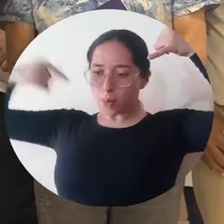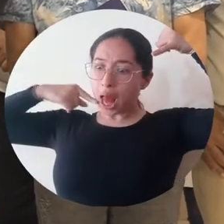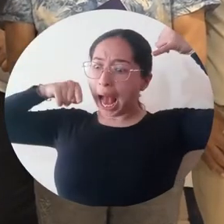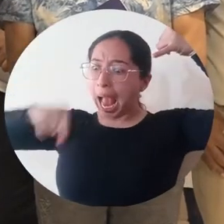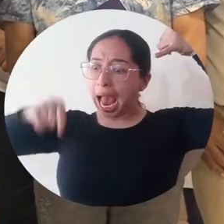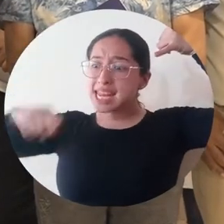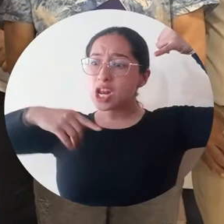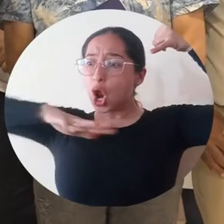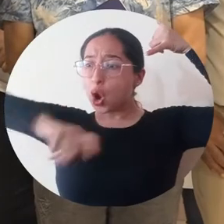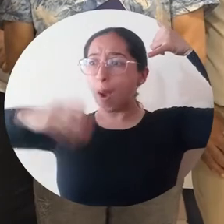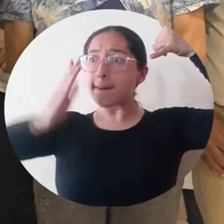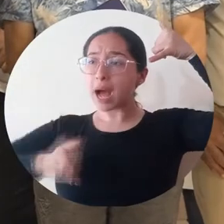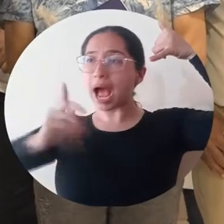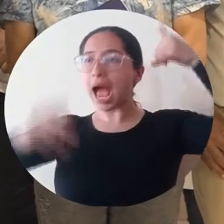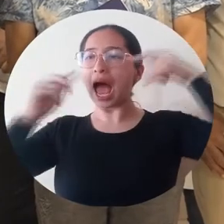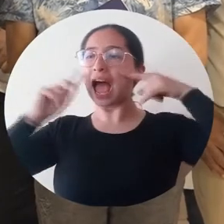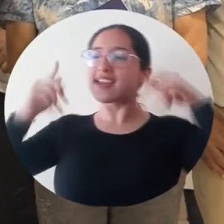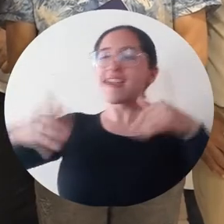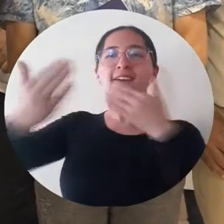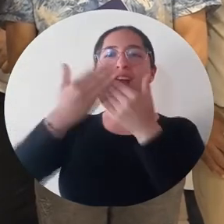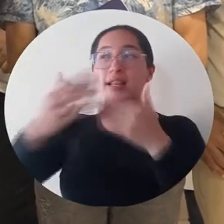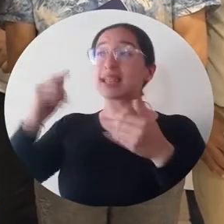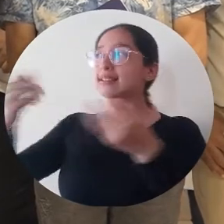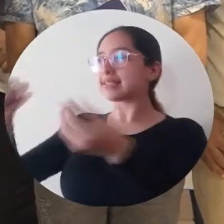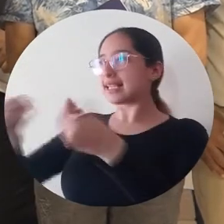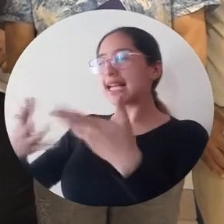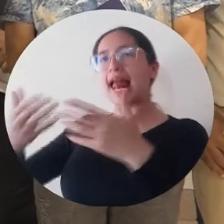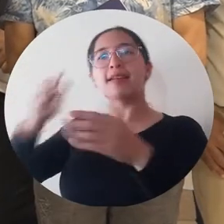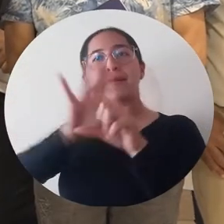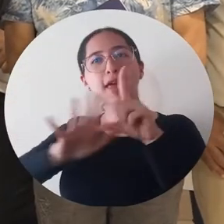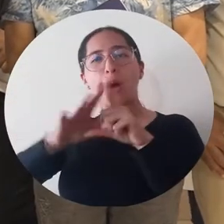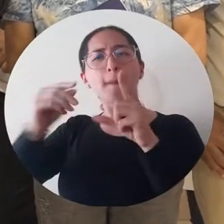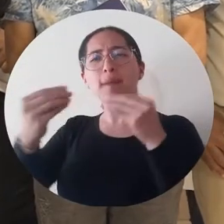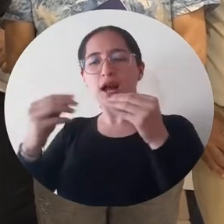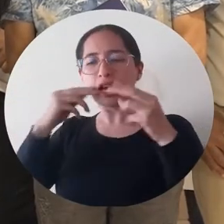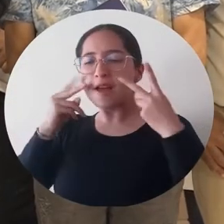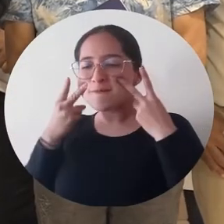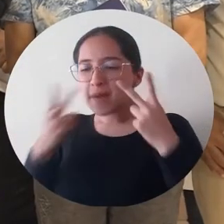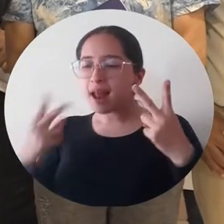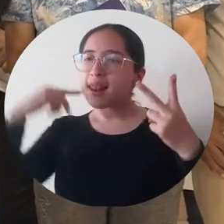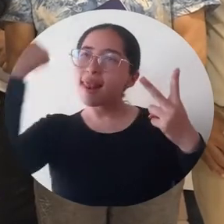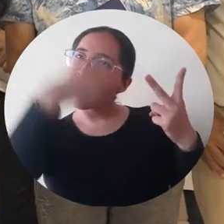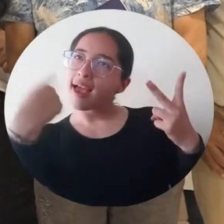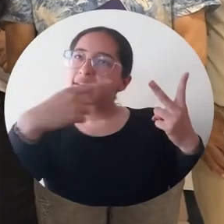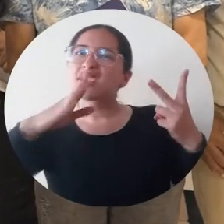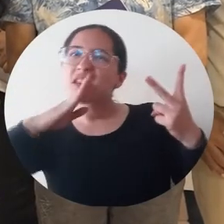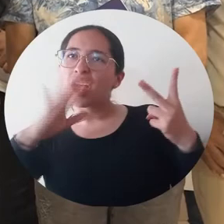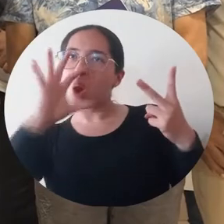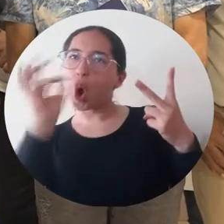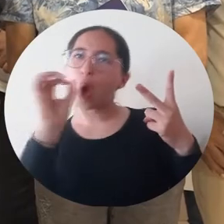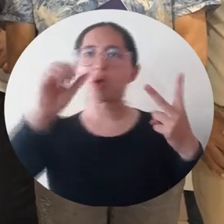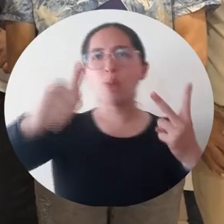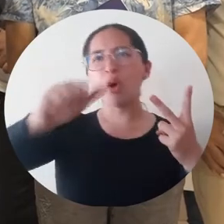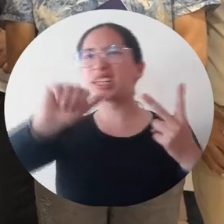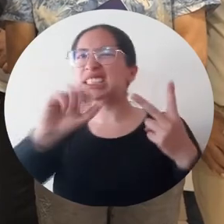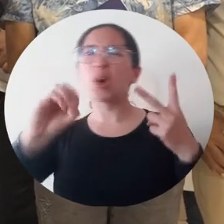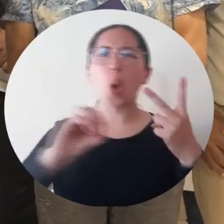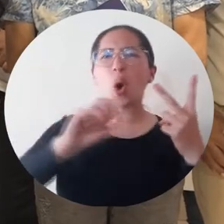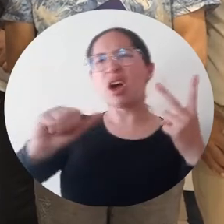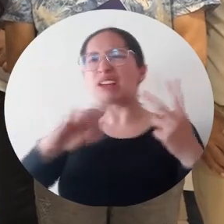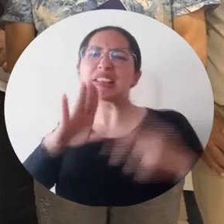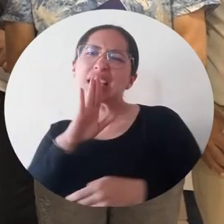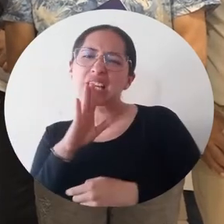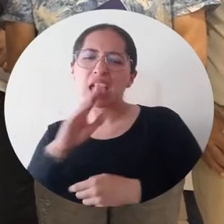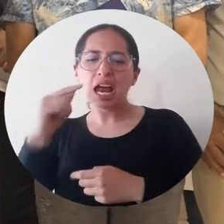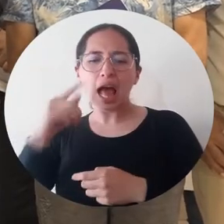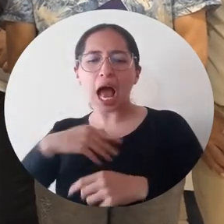videos que muy amablemente ustedes nos han hecho llegar. Videos que son necesarios para poder nosotros identificar